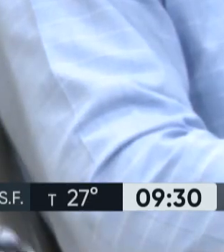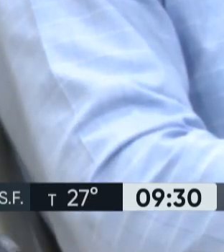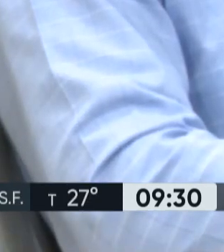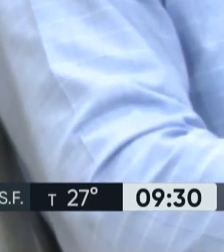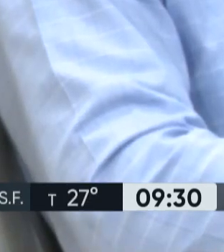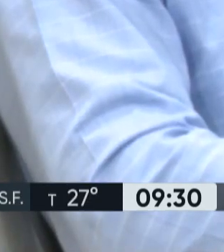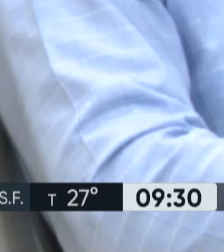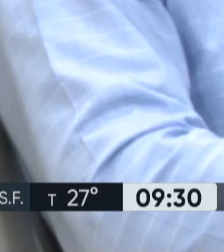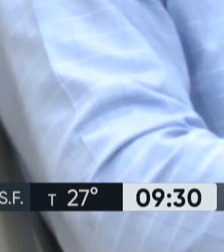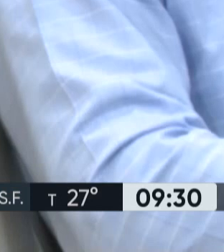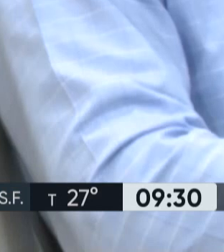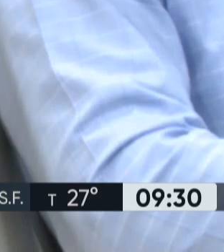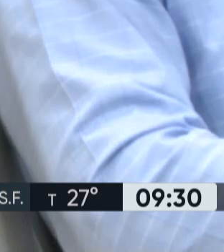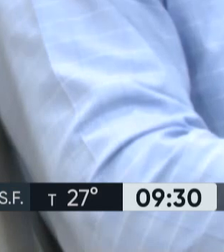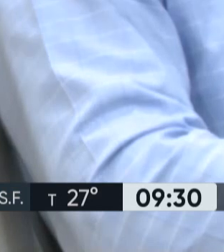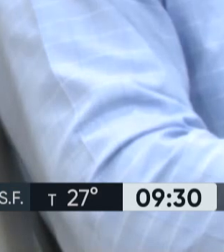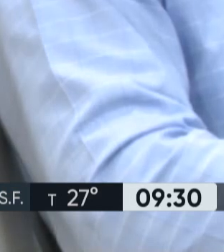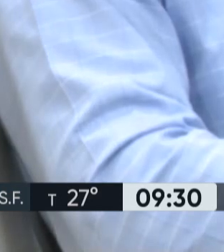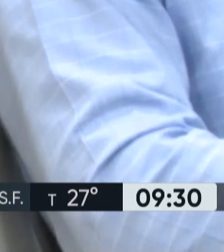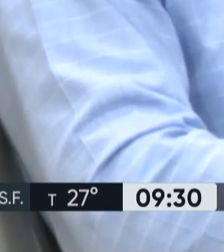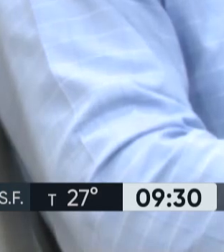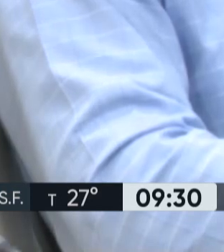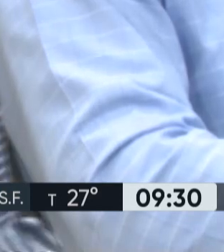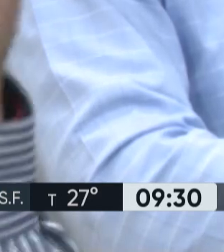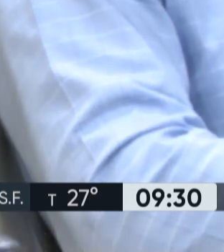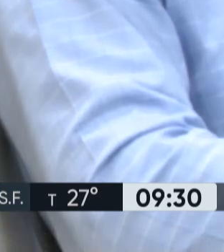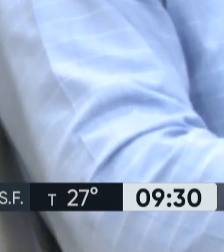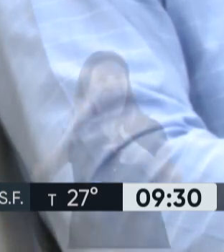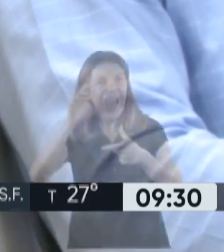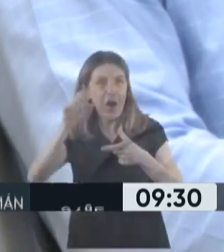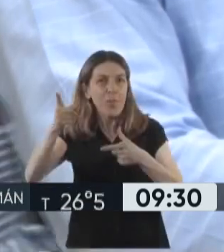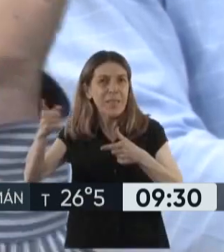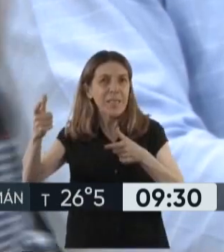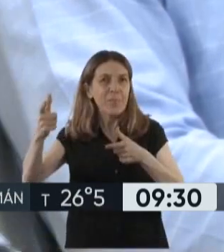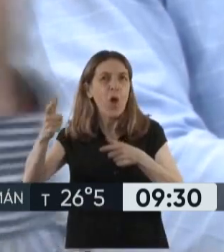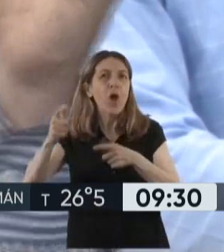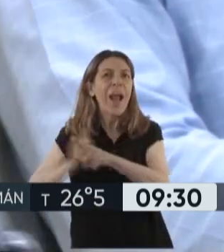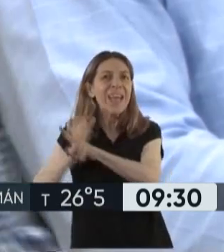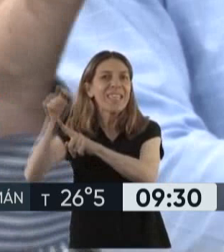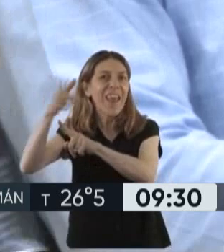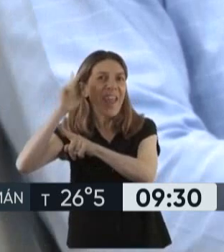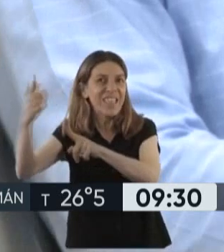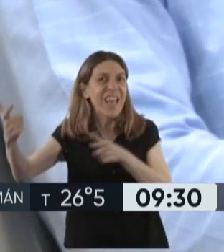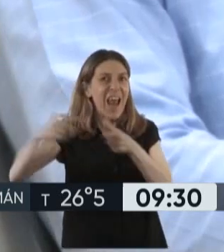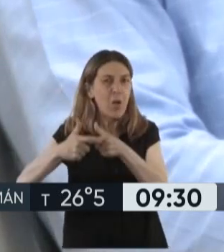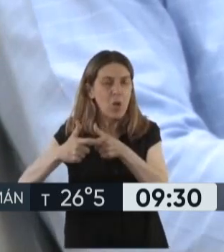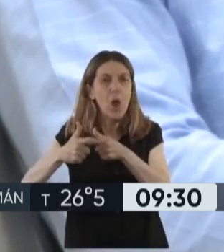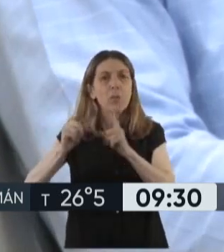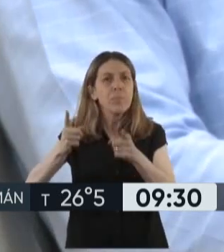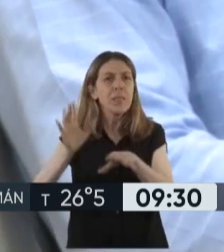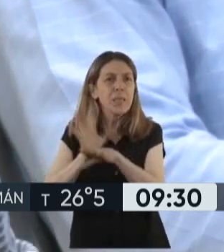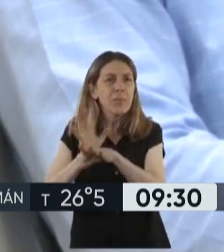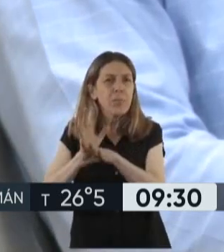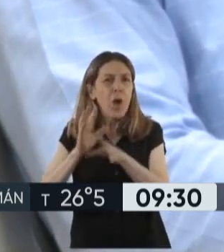del canciller o del llamado del canciller Santiago Cafiero con su par chileno, el conflicto, el